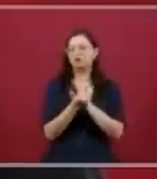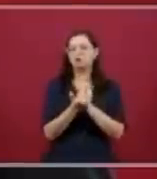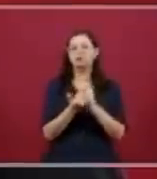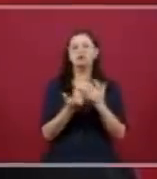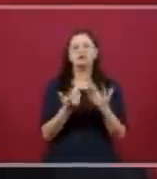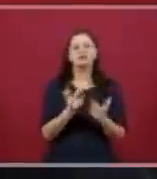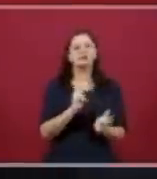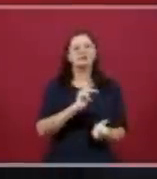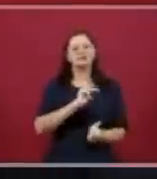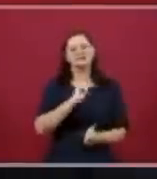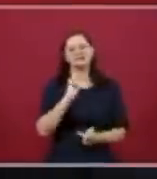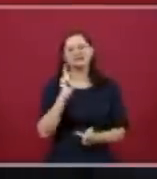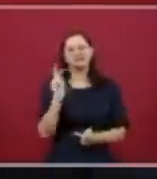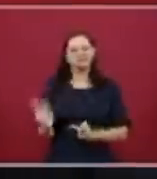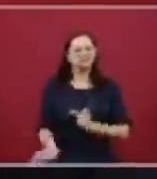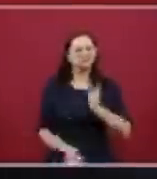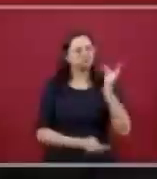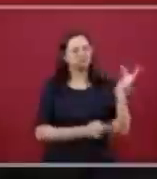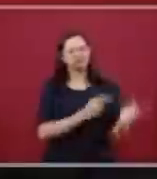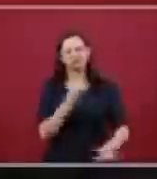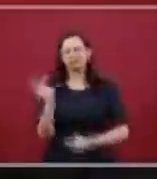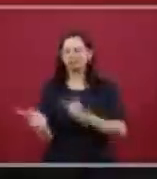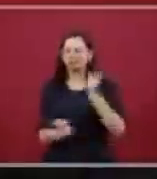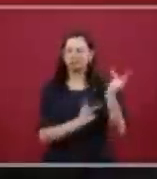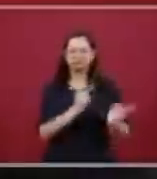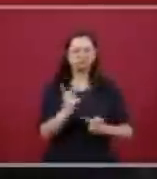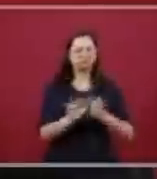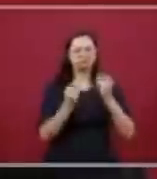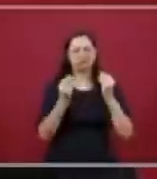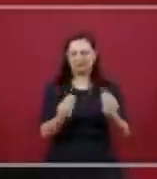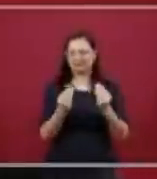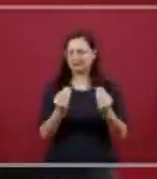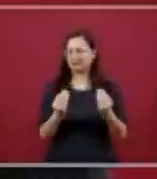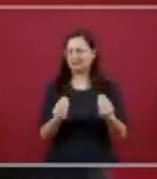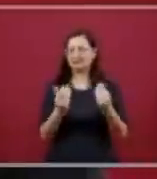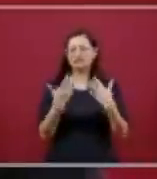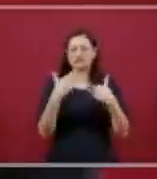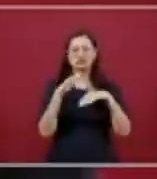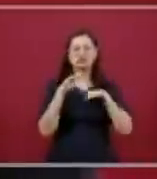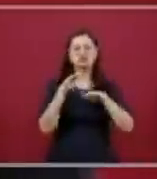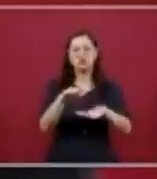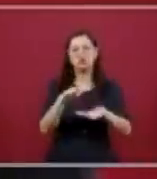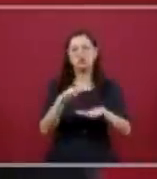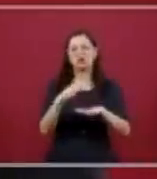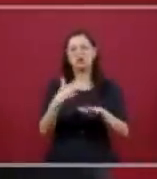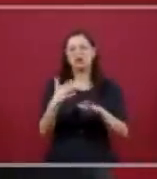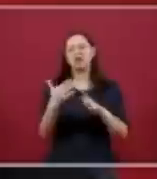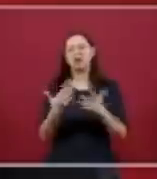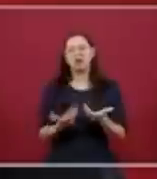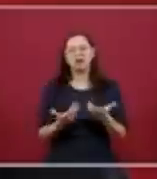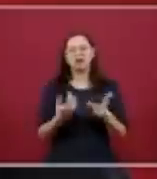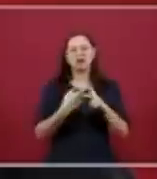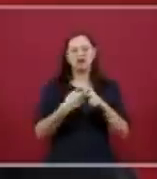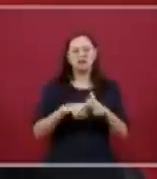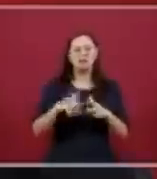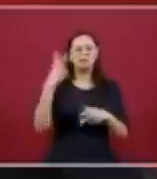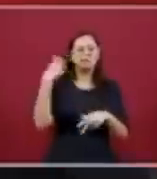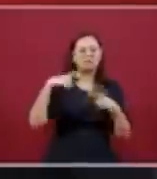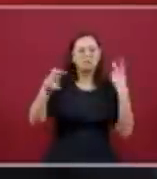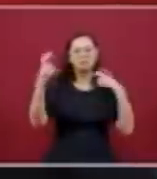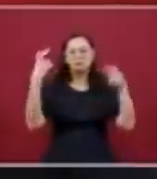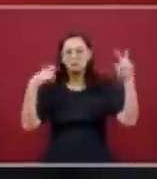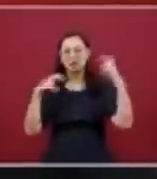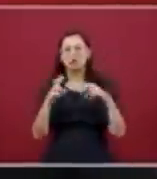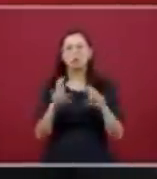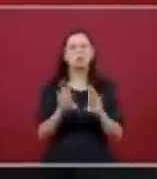muchas preguntas de los turoperadores de cuándo se podría iniciar, ¿verdad?, los viajes de familiarización.